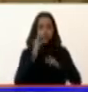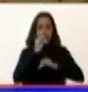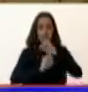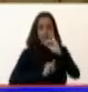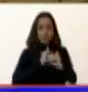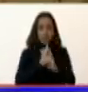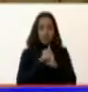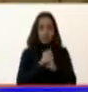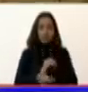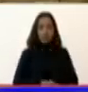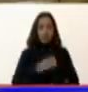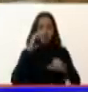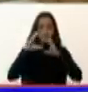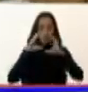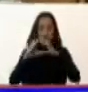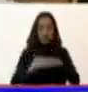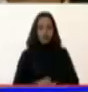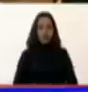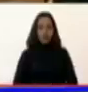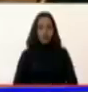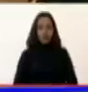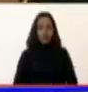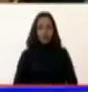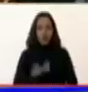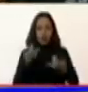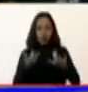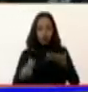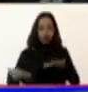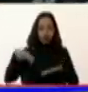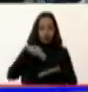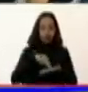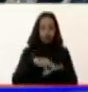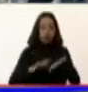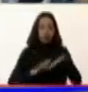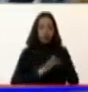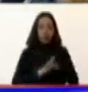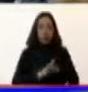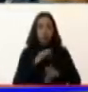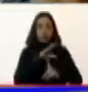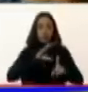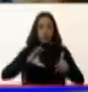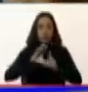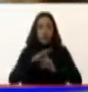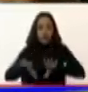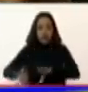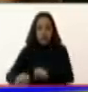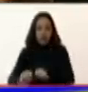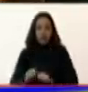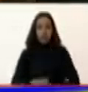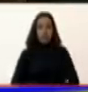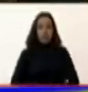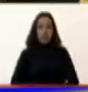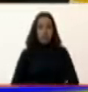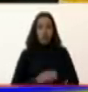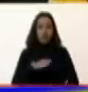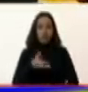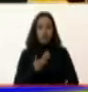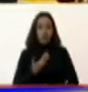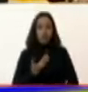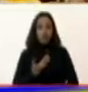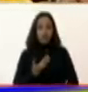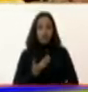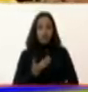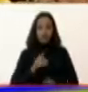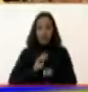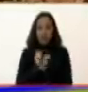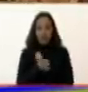de comunicación que se levanta frente a la imposición de la cultura del capital para imponernos su ideología,